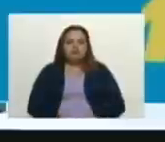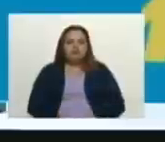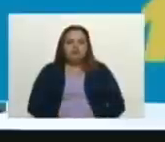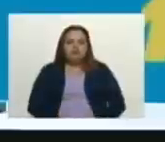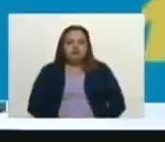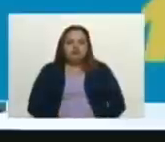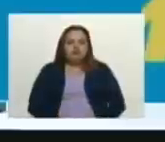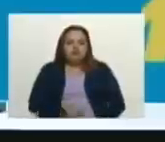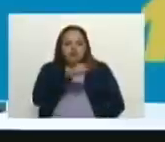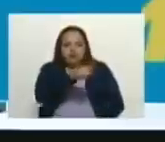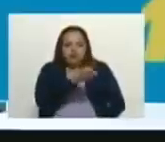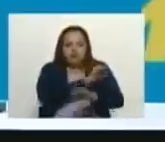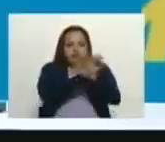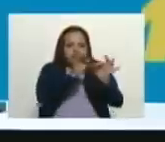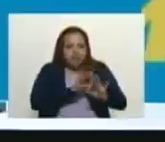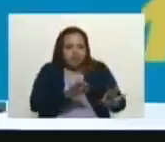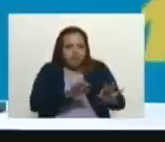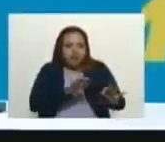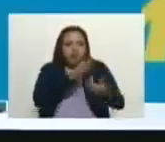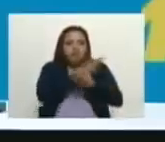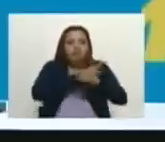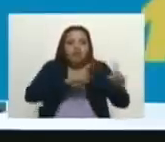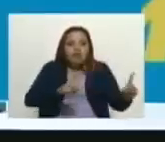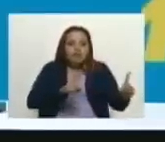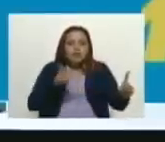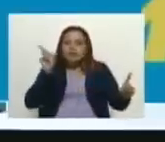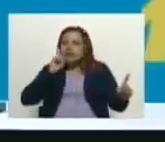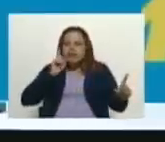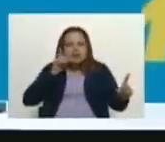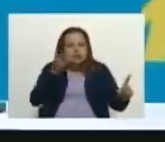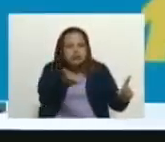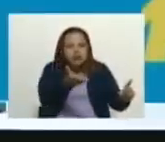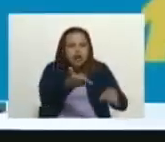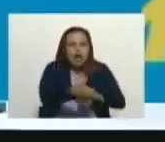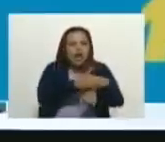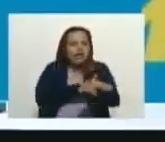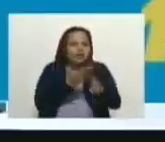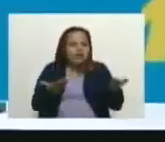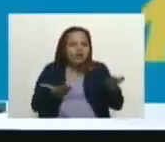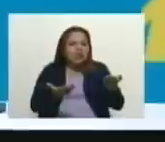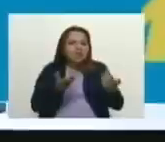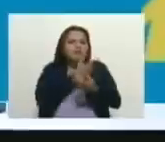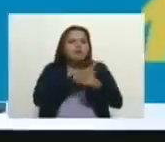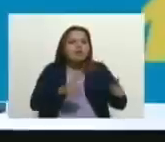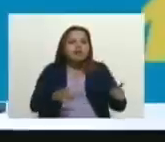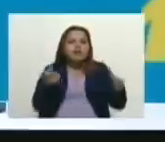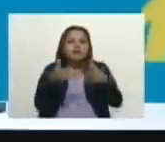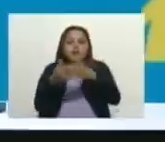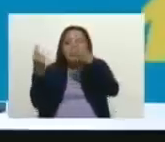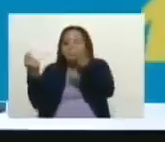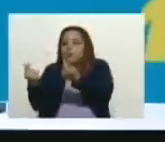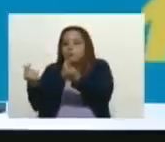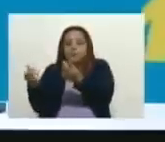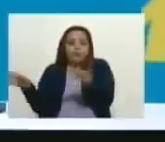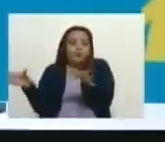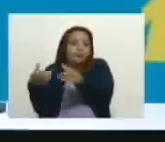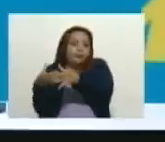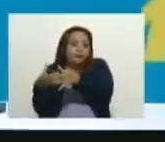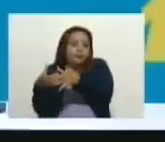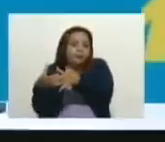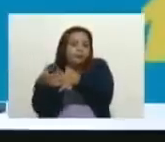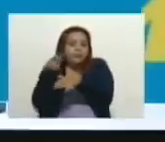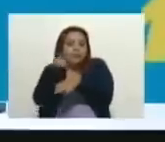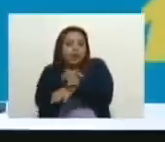fórmulas de democracia mentirosa, de democracia de minoría, esas fórmulas